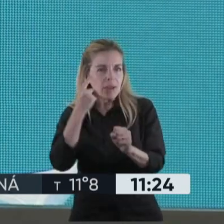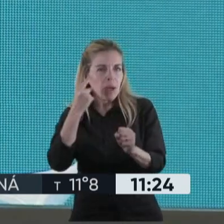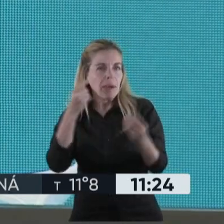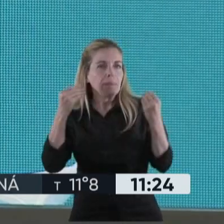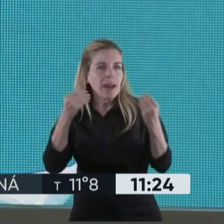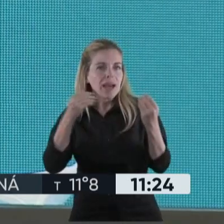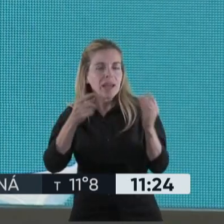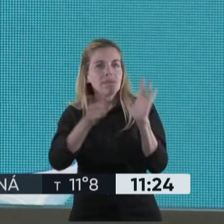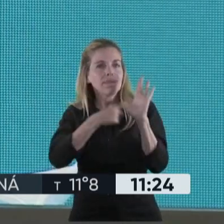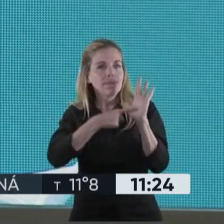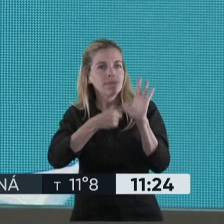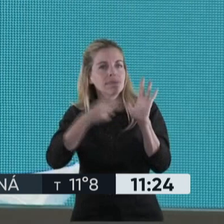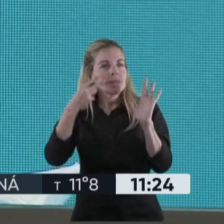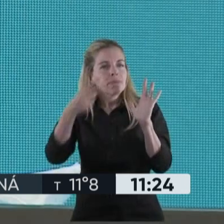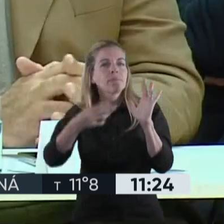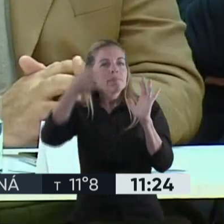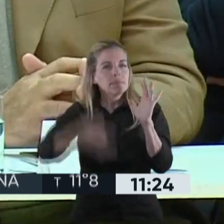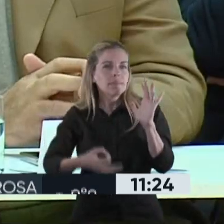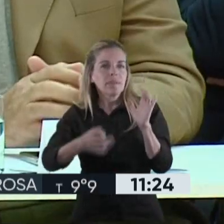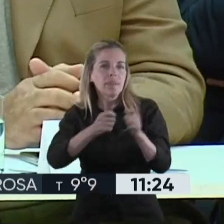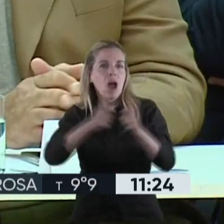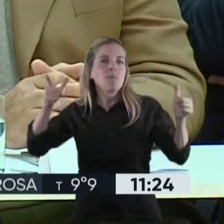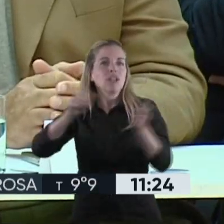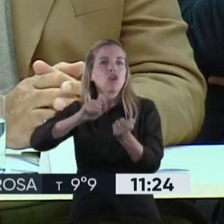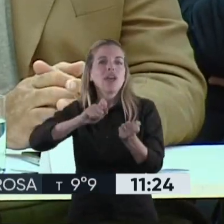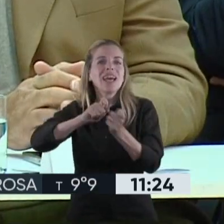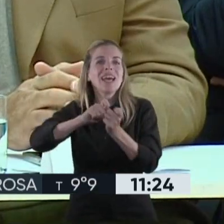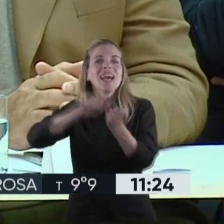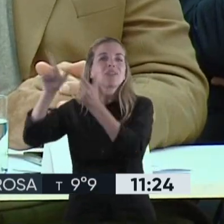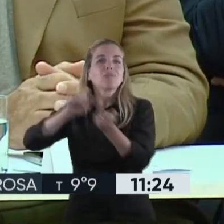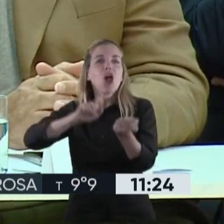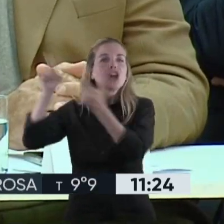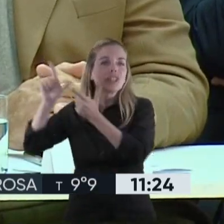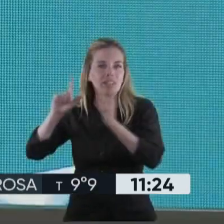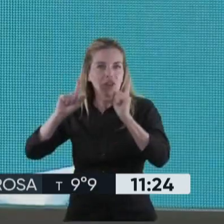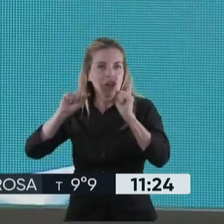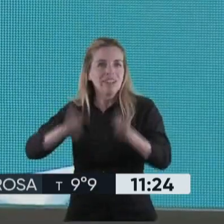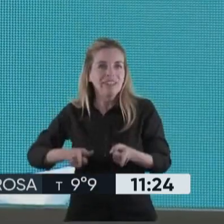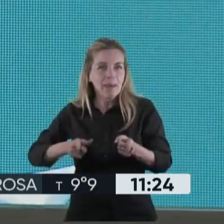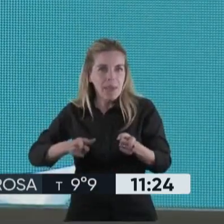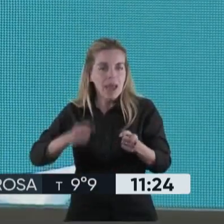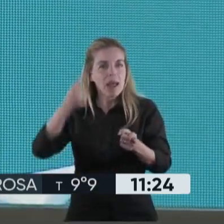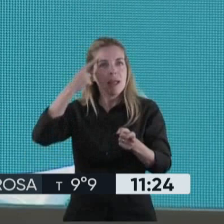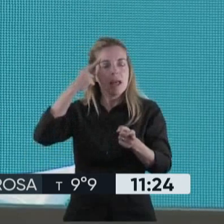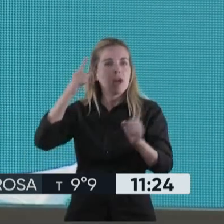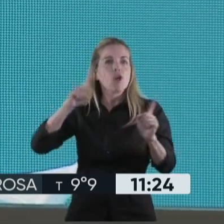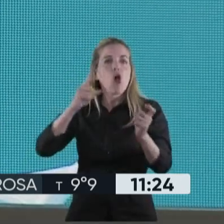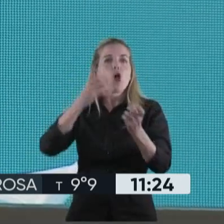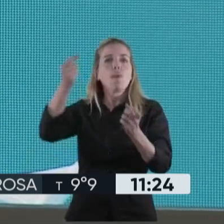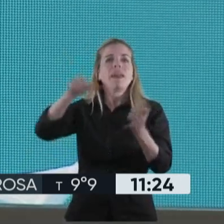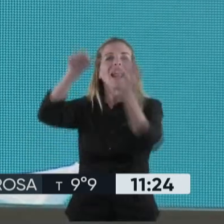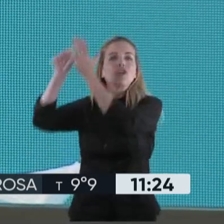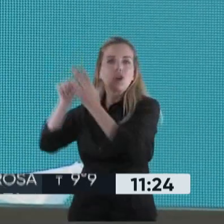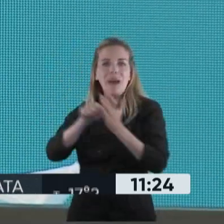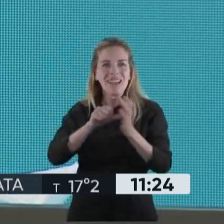reconozca el incremento de exportaciones, sino también la sustitución de importaciones que genera